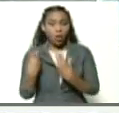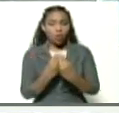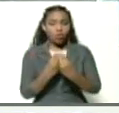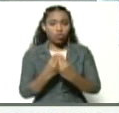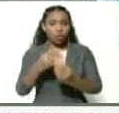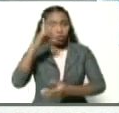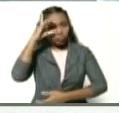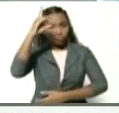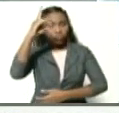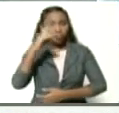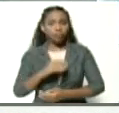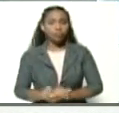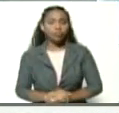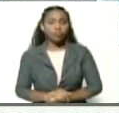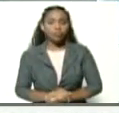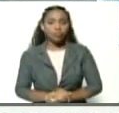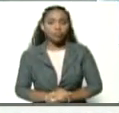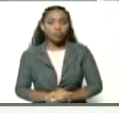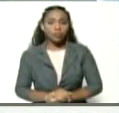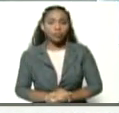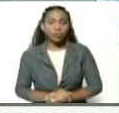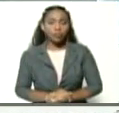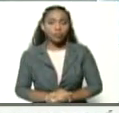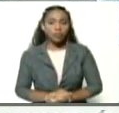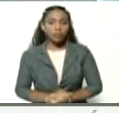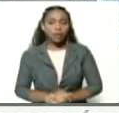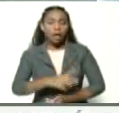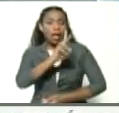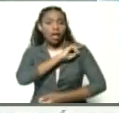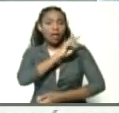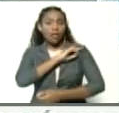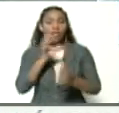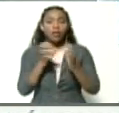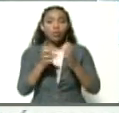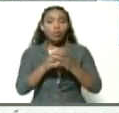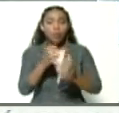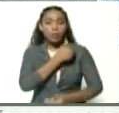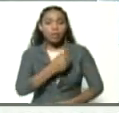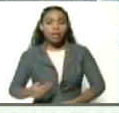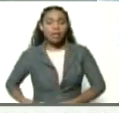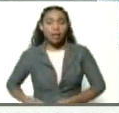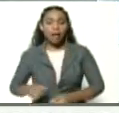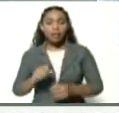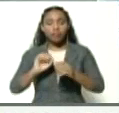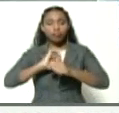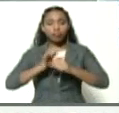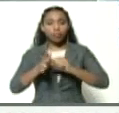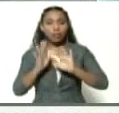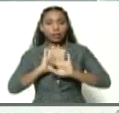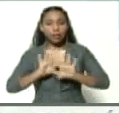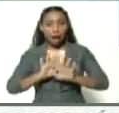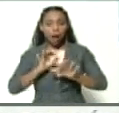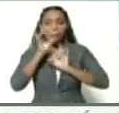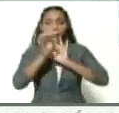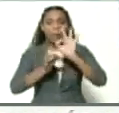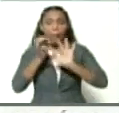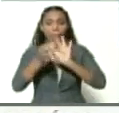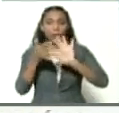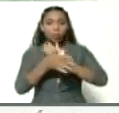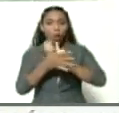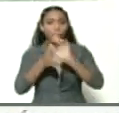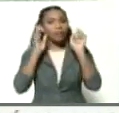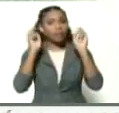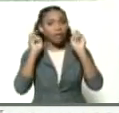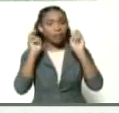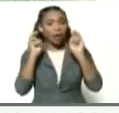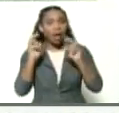doctora Delcy Rodríguez Gómez, jefa de la Comisión Presidencial de COVID. Ya vamos a informar. Aquí está